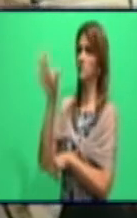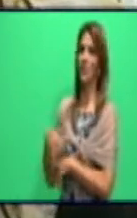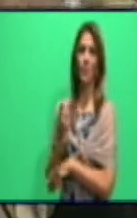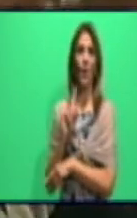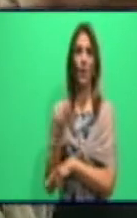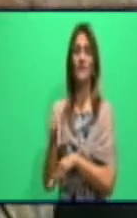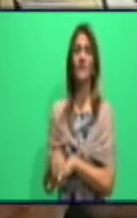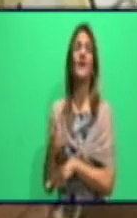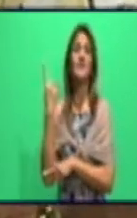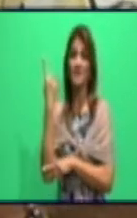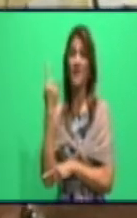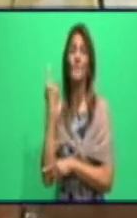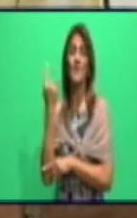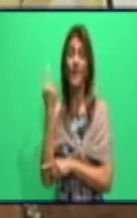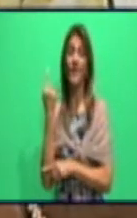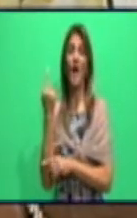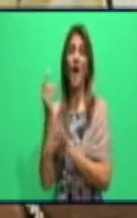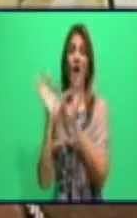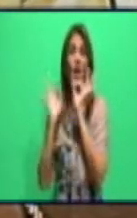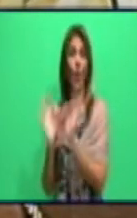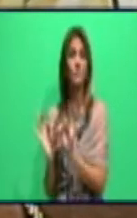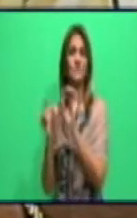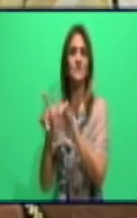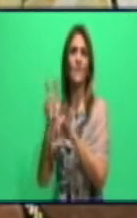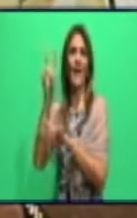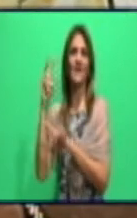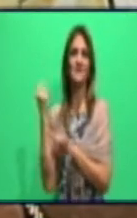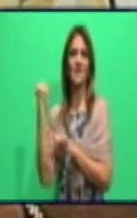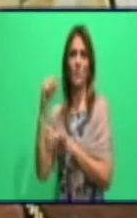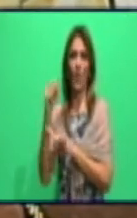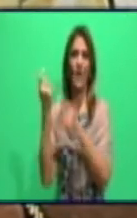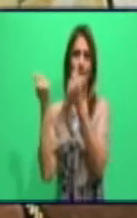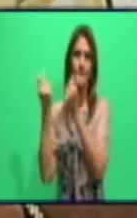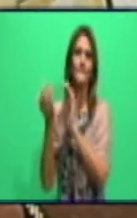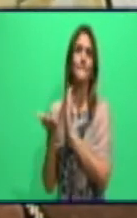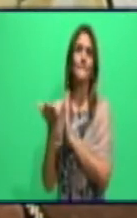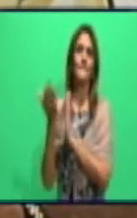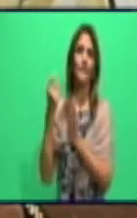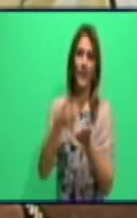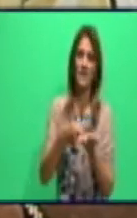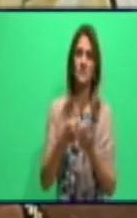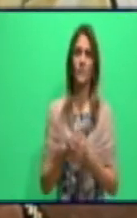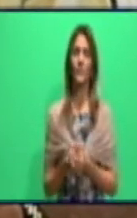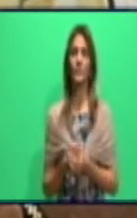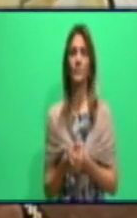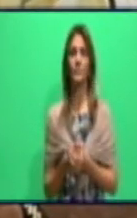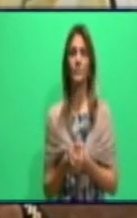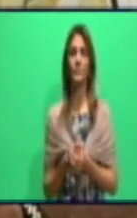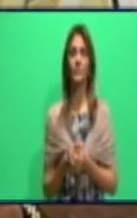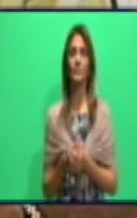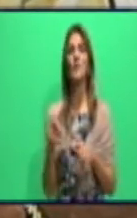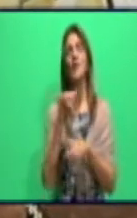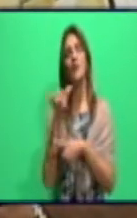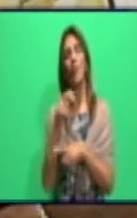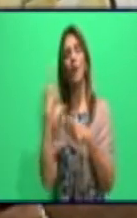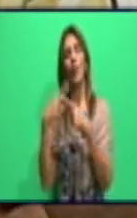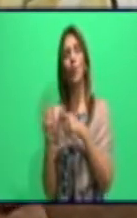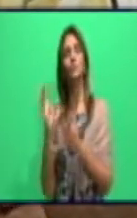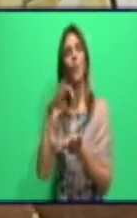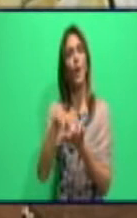primera condición para que después de violín se violen esto en el caso de la unidad del faro mantenía la documentación primaria totalmente